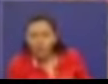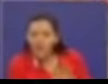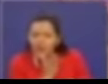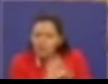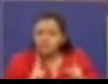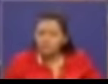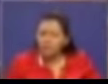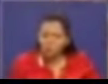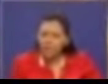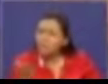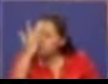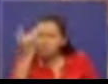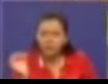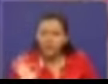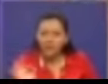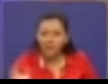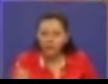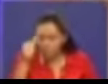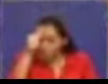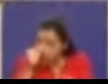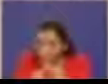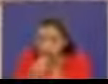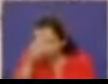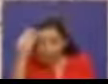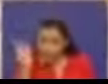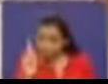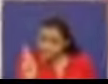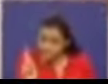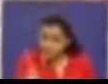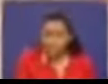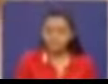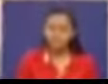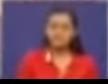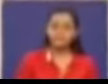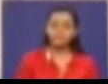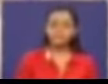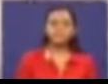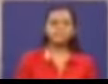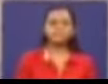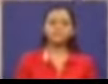la salud, compañero. Prohibido olvidar, compatriota.